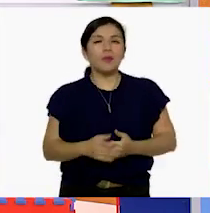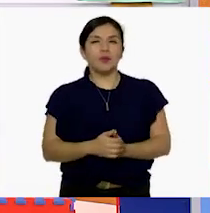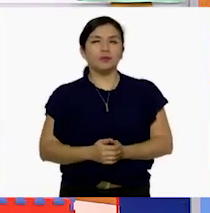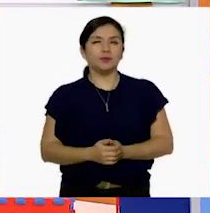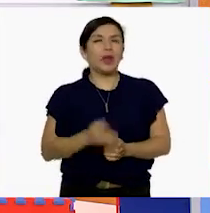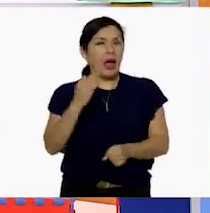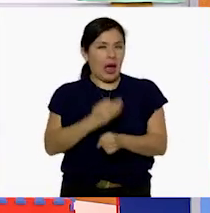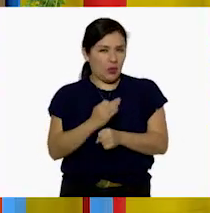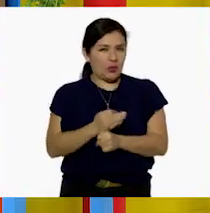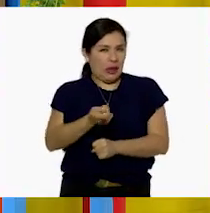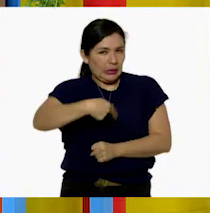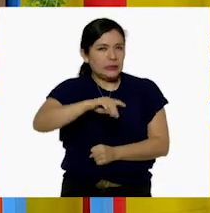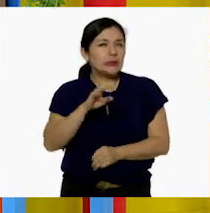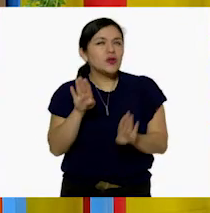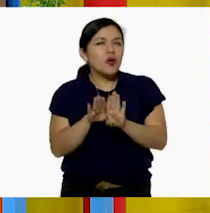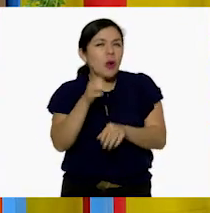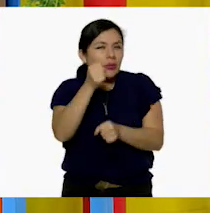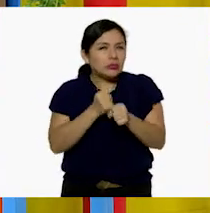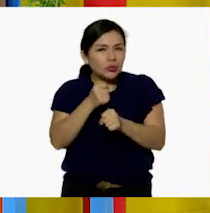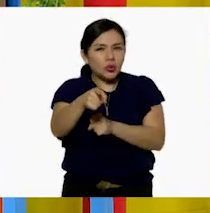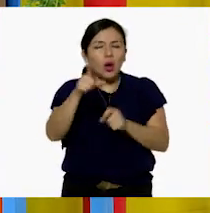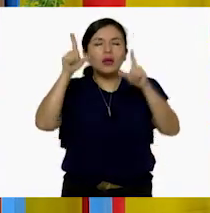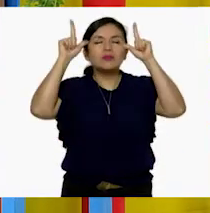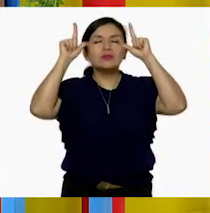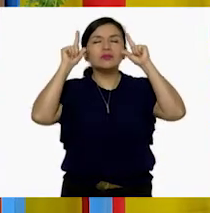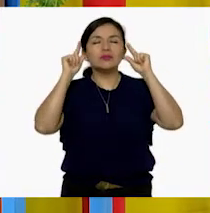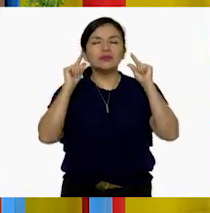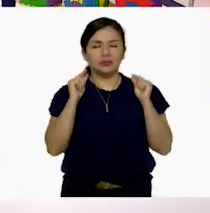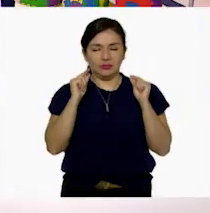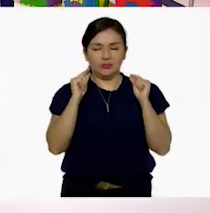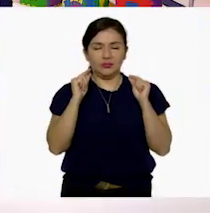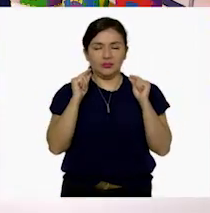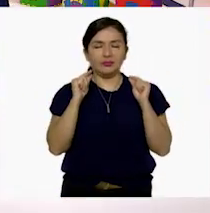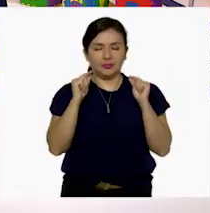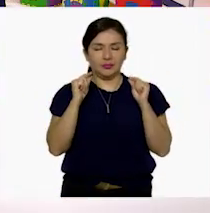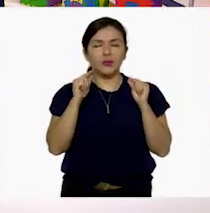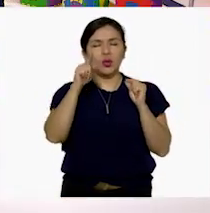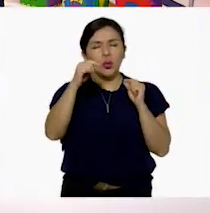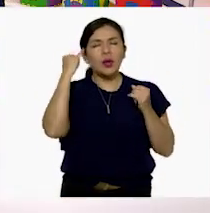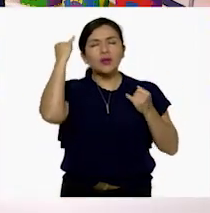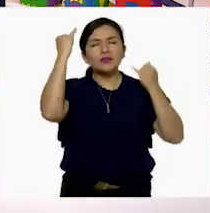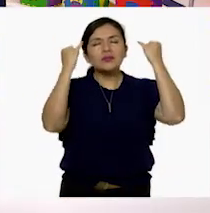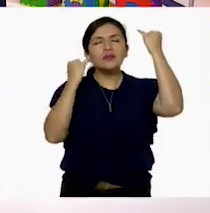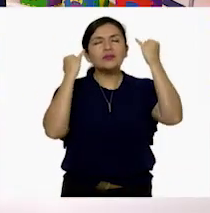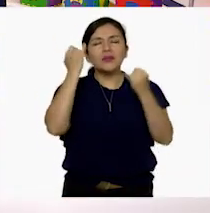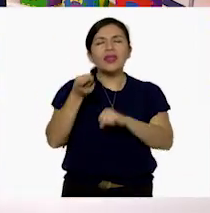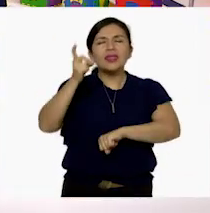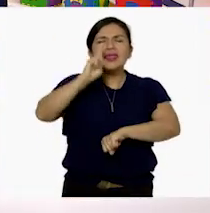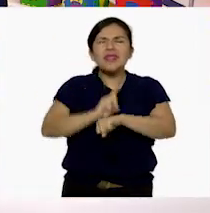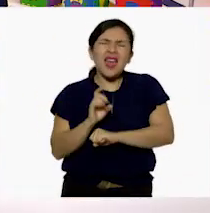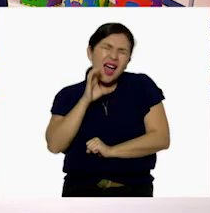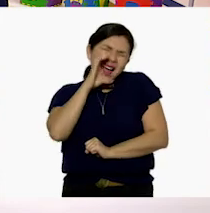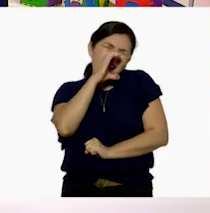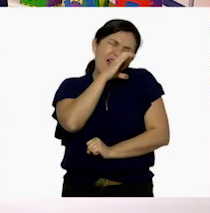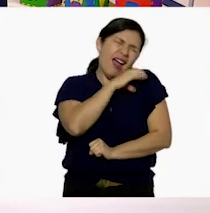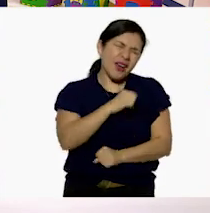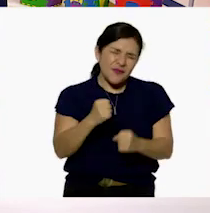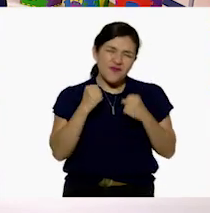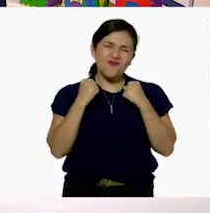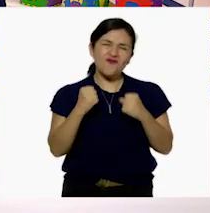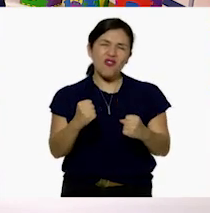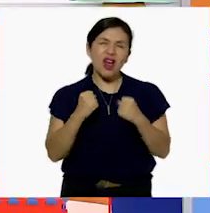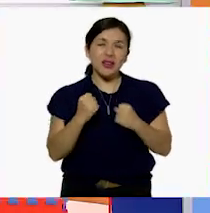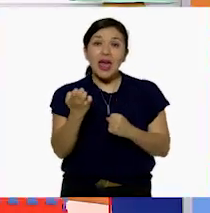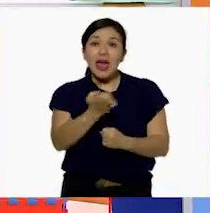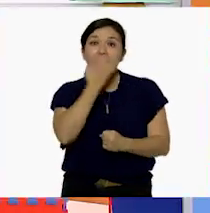hacer un ejercicio rápidamente. Sí. Cierren los ojos todos. Muy bien. Ciérralos, ciérralos. Ajá. Ahora imagínate que es un día muy caluroso. Sí. Saliste